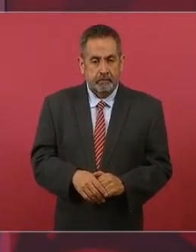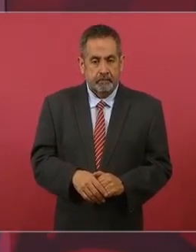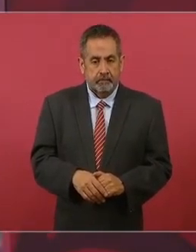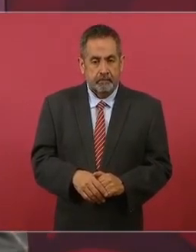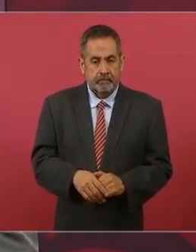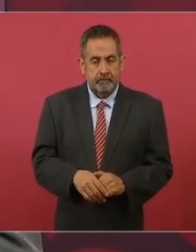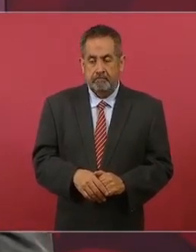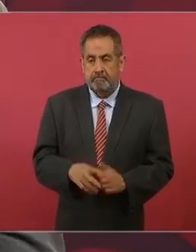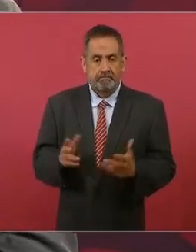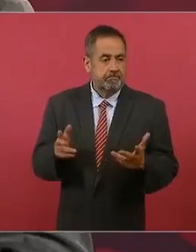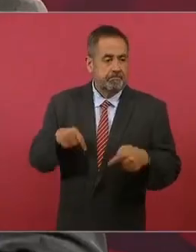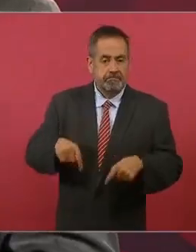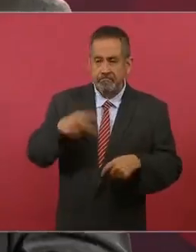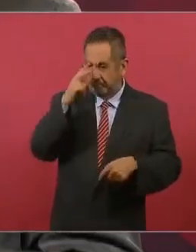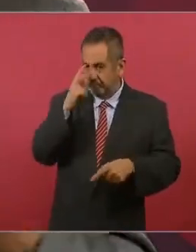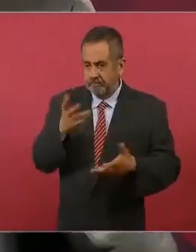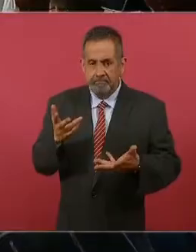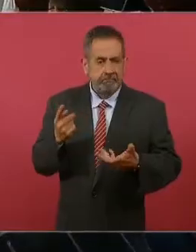dos caminos: